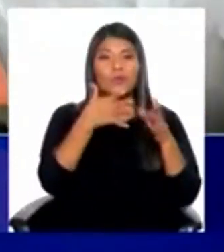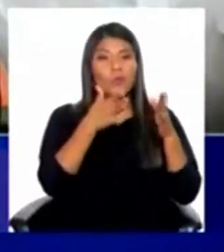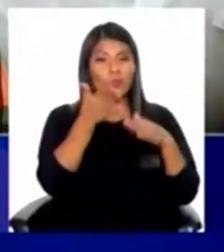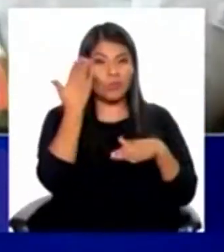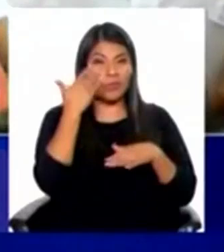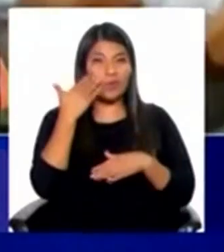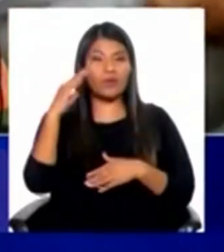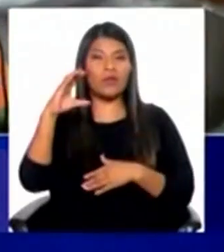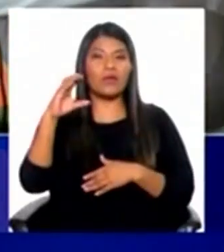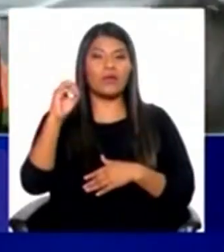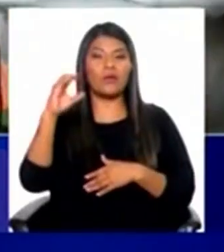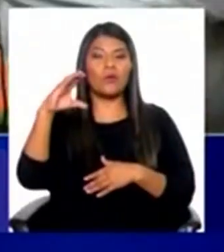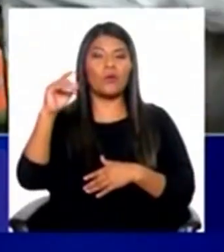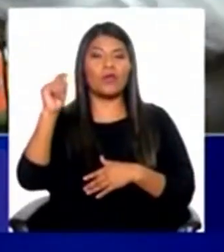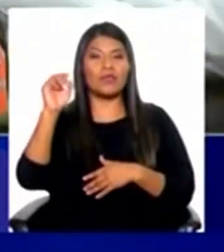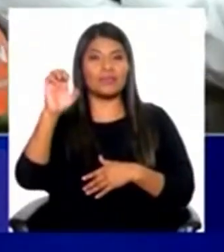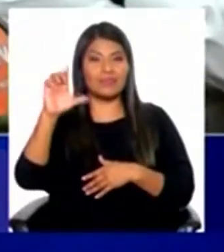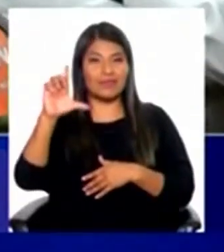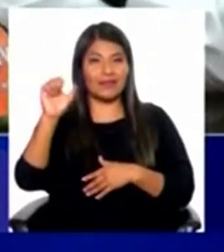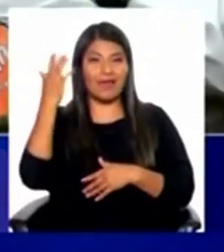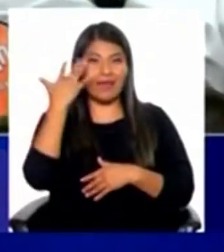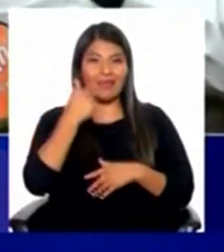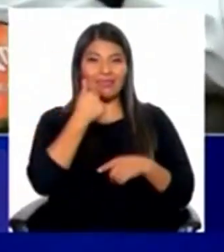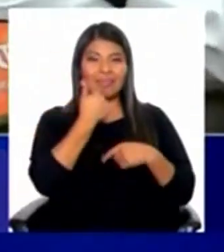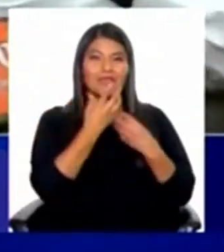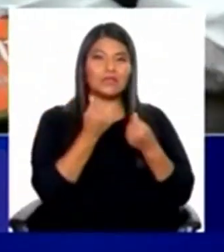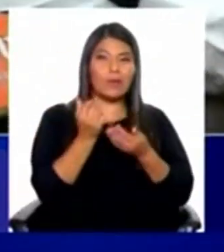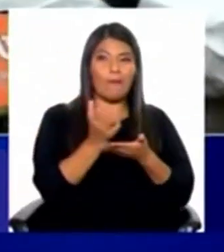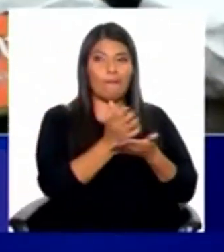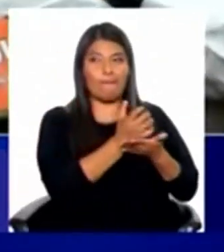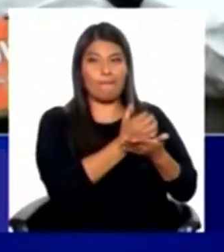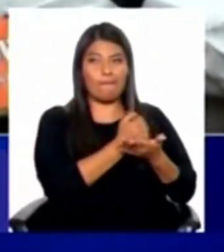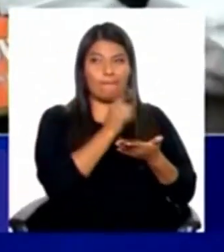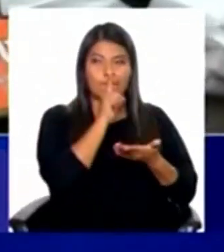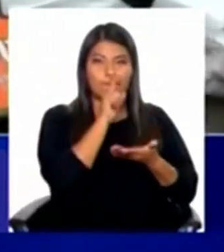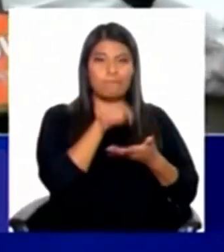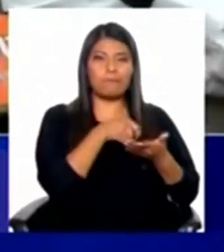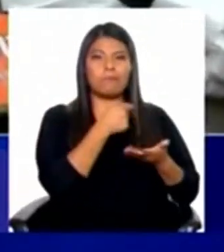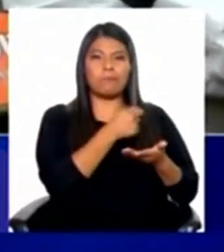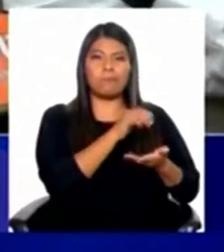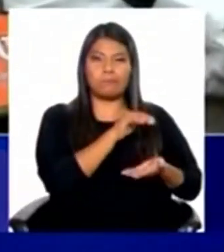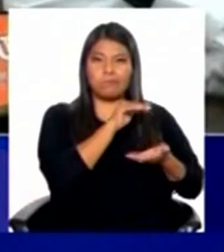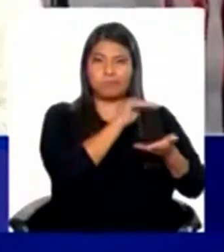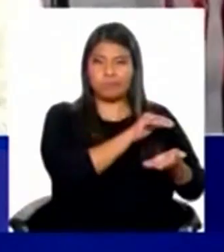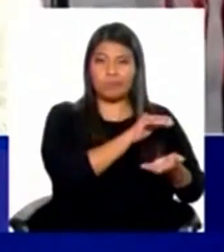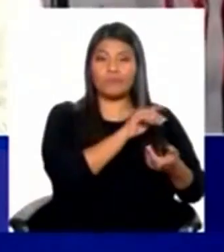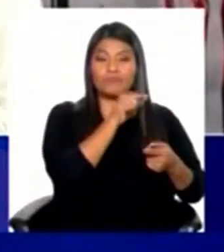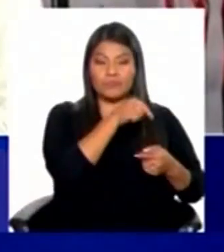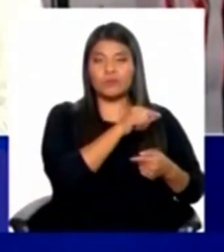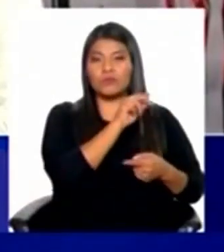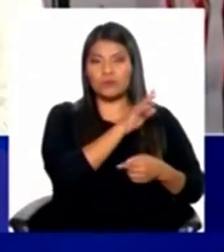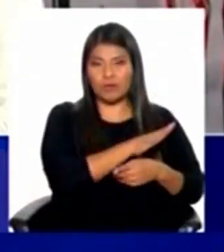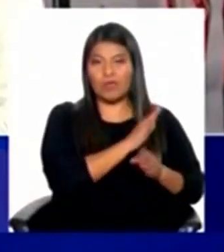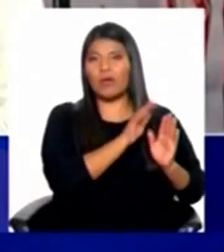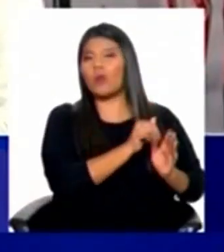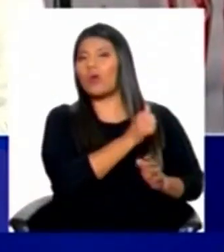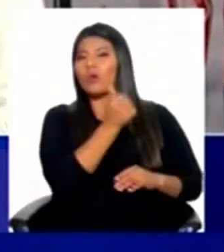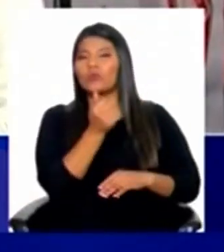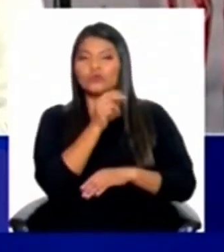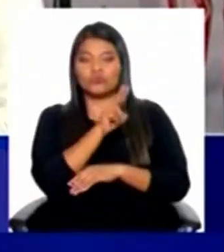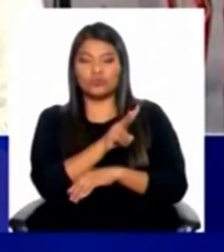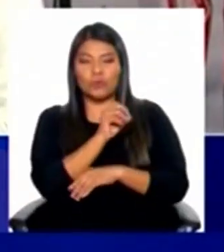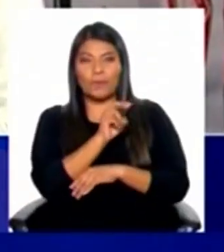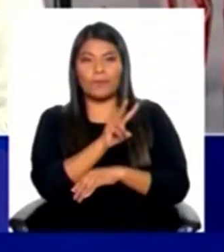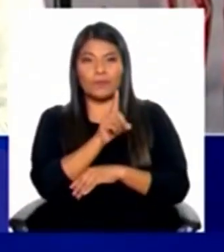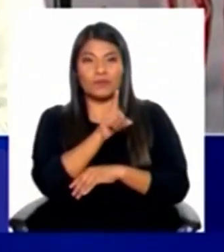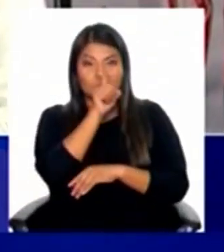caso Cócteles, solamente de que en esta ocasión está concentrado específicamente a la campaña del año 2021 y al